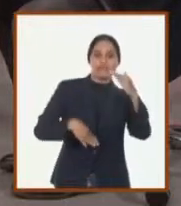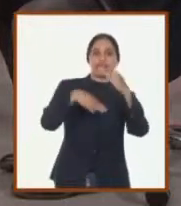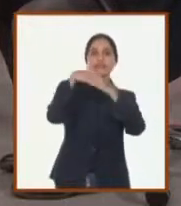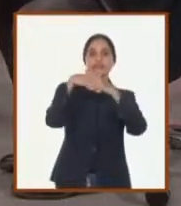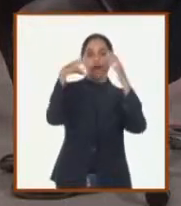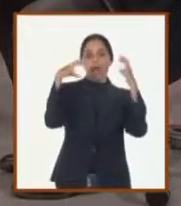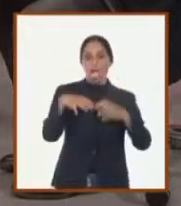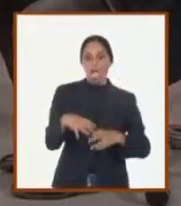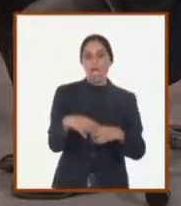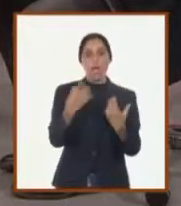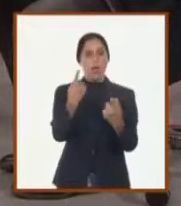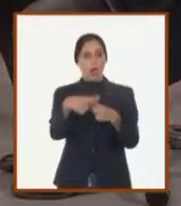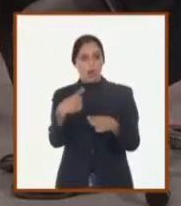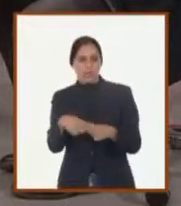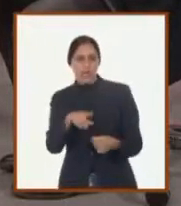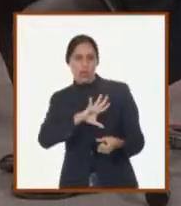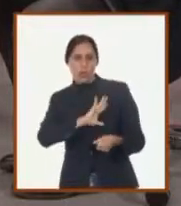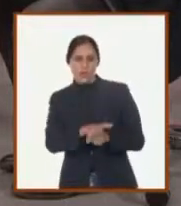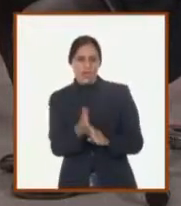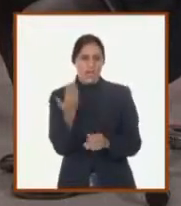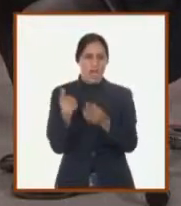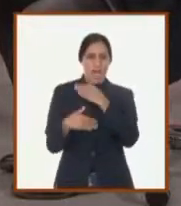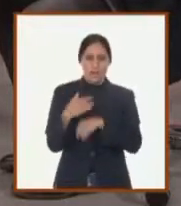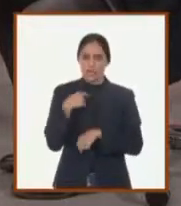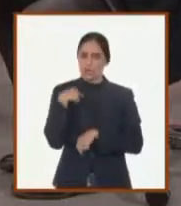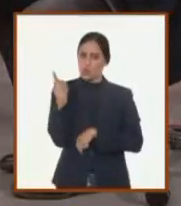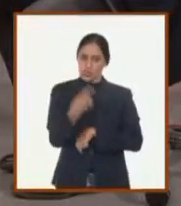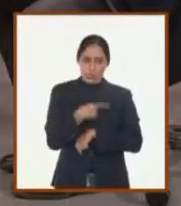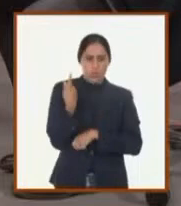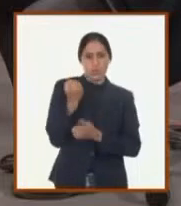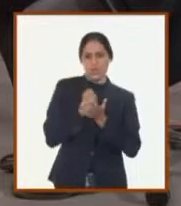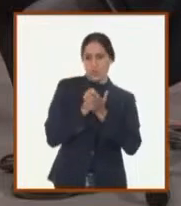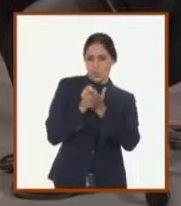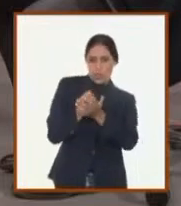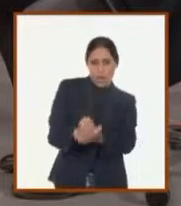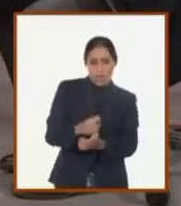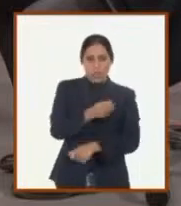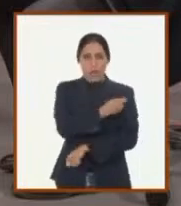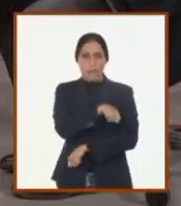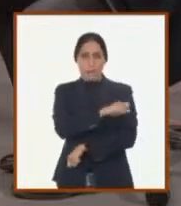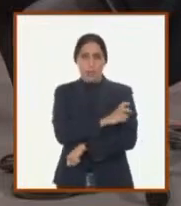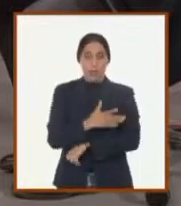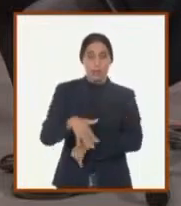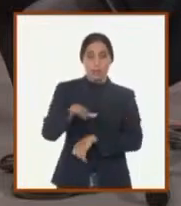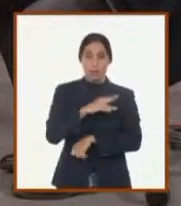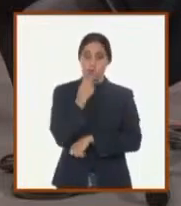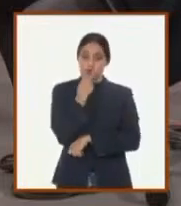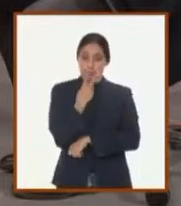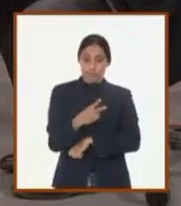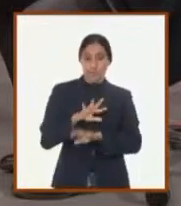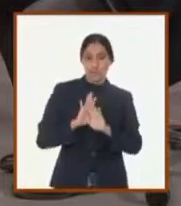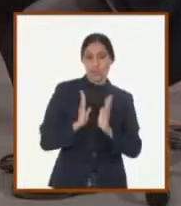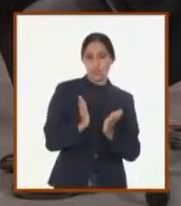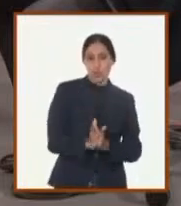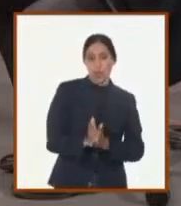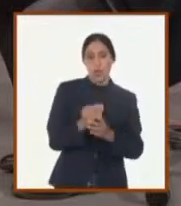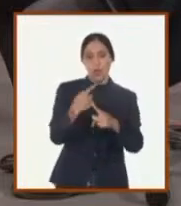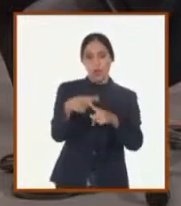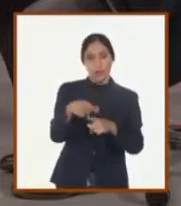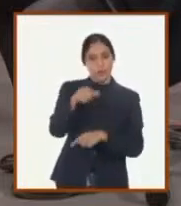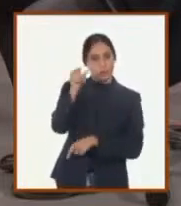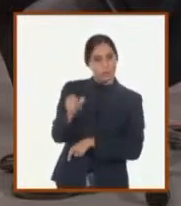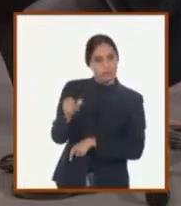otros momentos difíciles ahí hemos estado junto al pueblo colaborando con eh los ciudadanos que